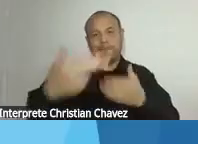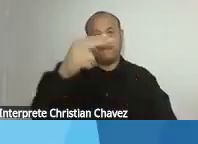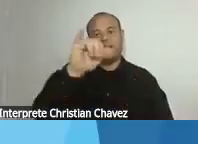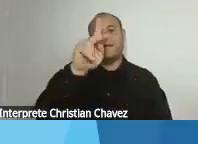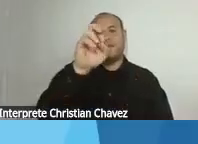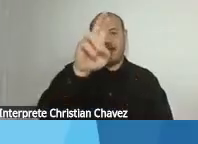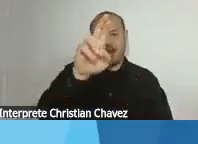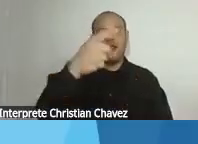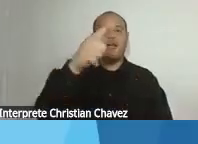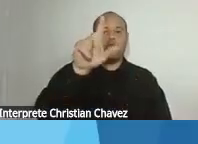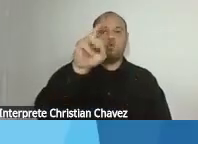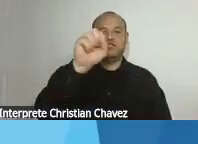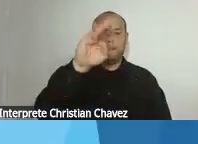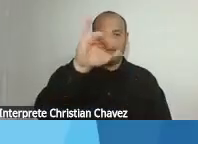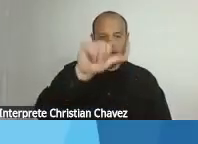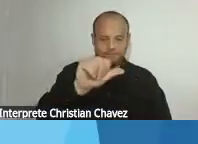2.